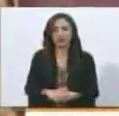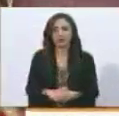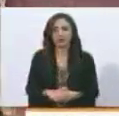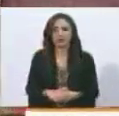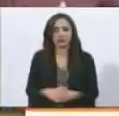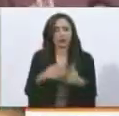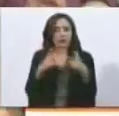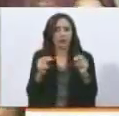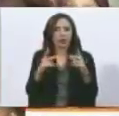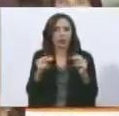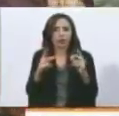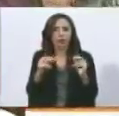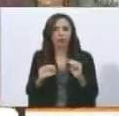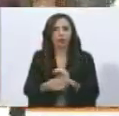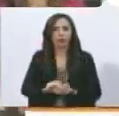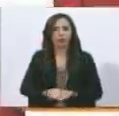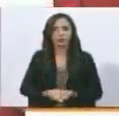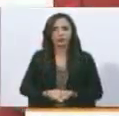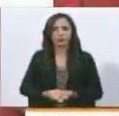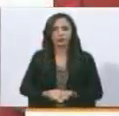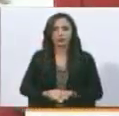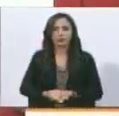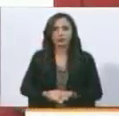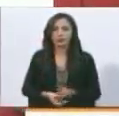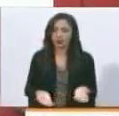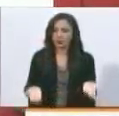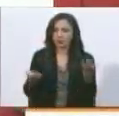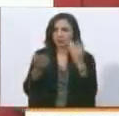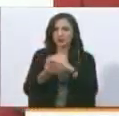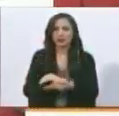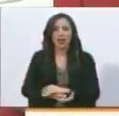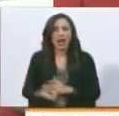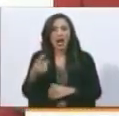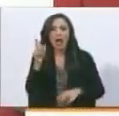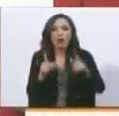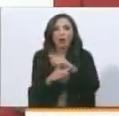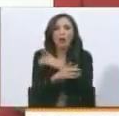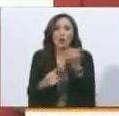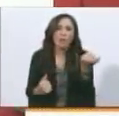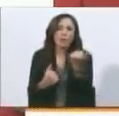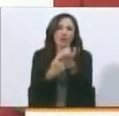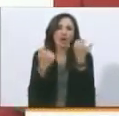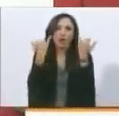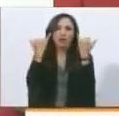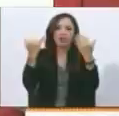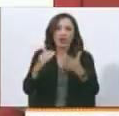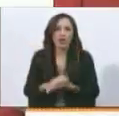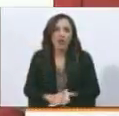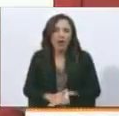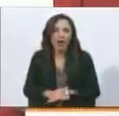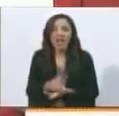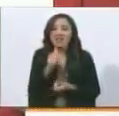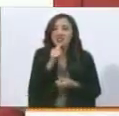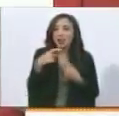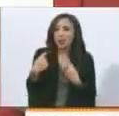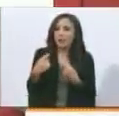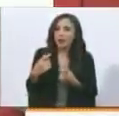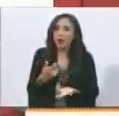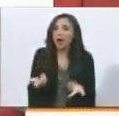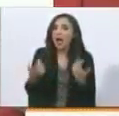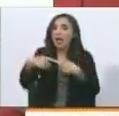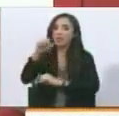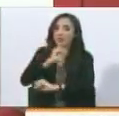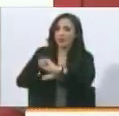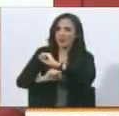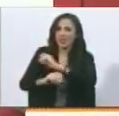No y no. Ahí salen los cómplices, sus socios en el mundo a defender lo